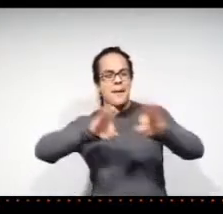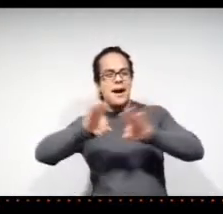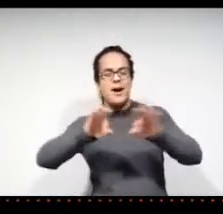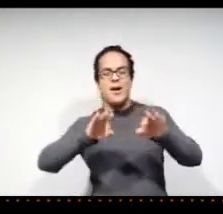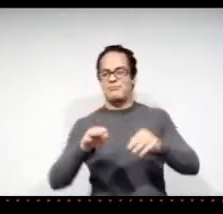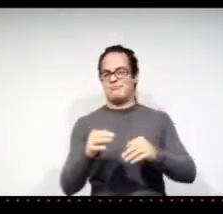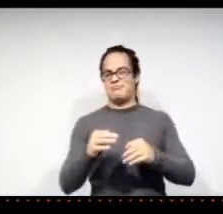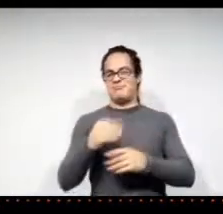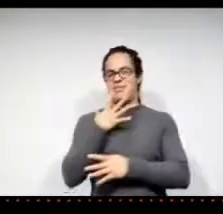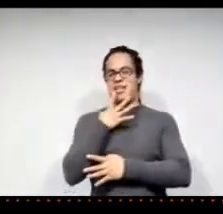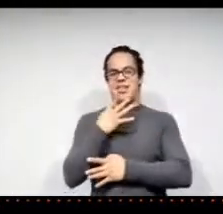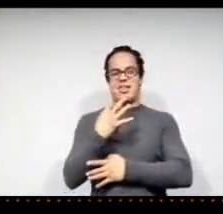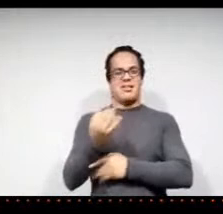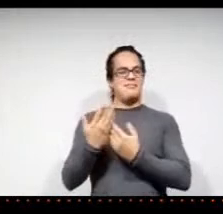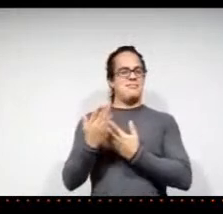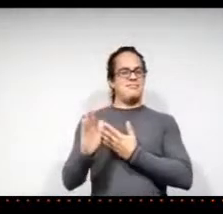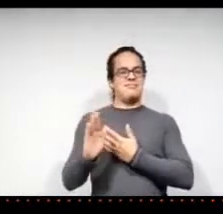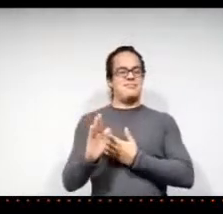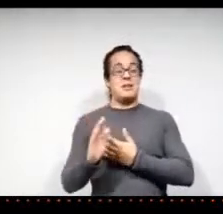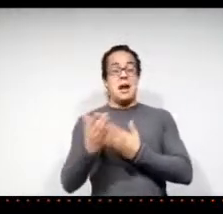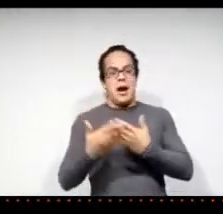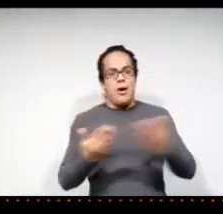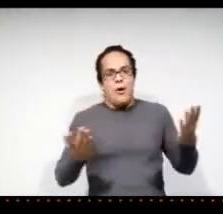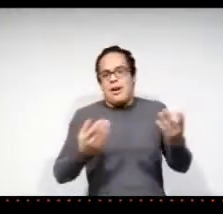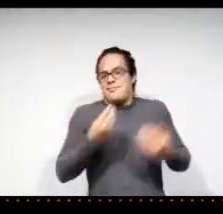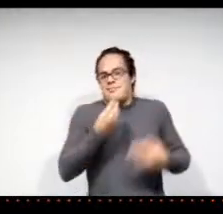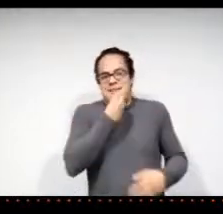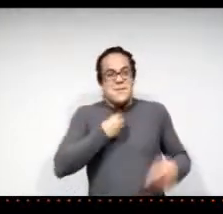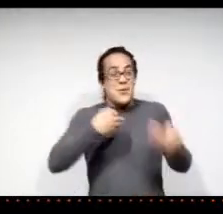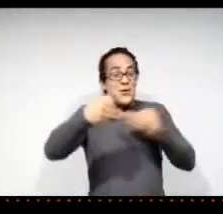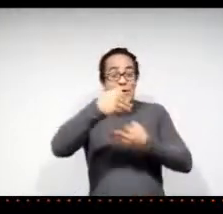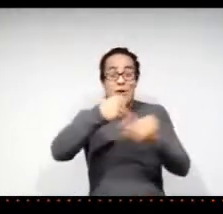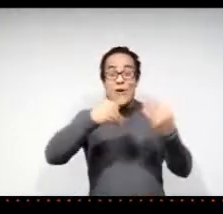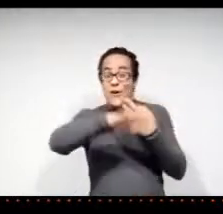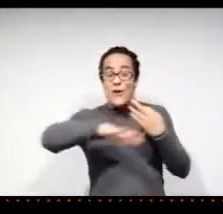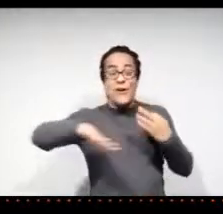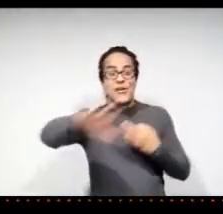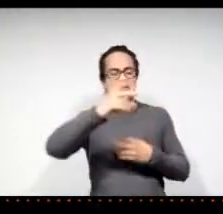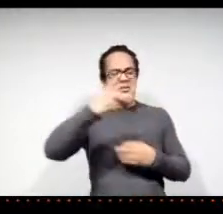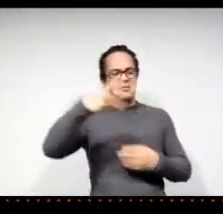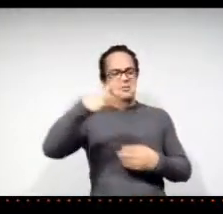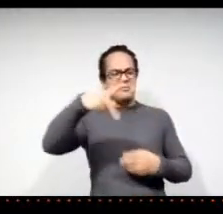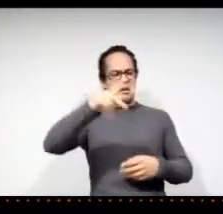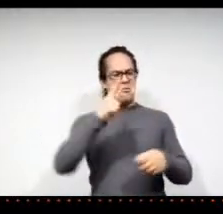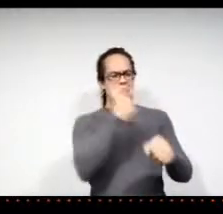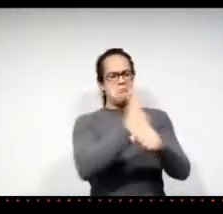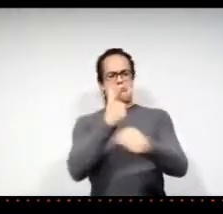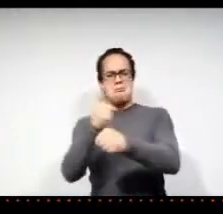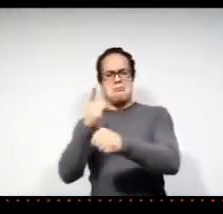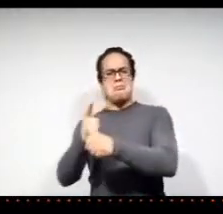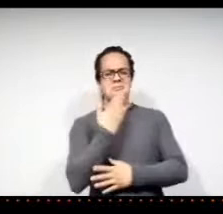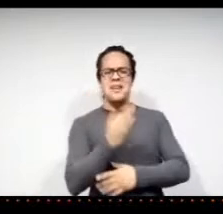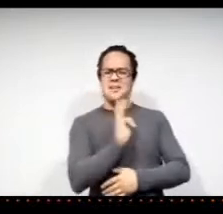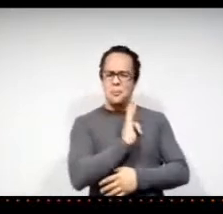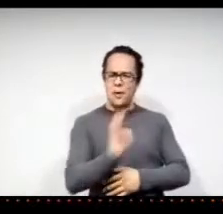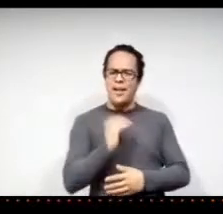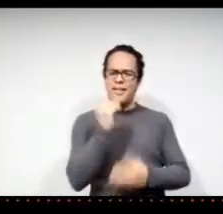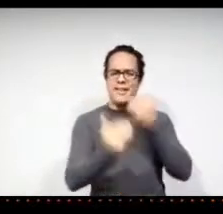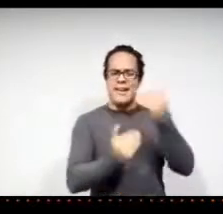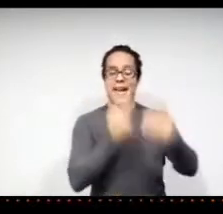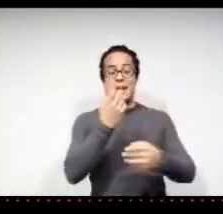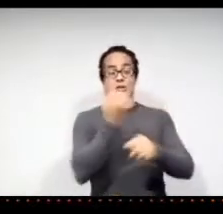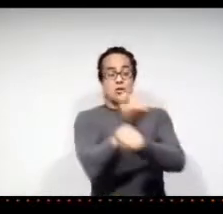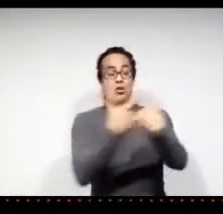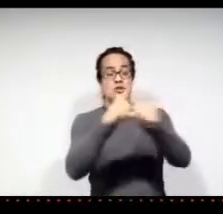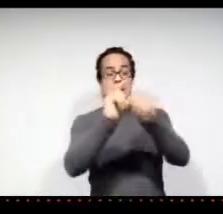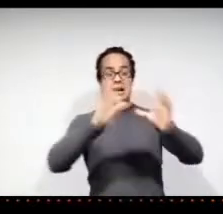en su trabajo. Y ahorita todos lo hemos comprobado que sí se puede hacer en la mayoría de los casos. Y creo que la actitud de la sociedad en